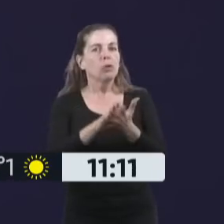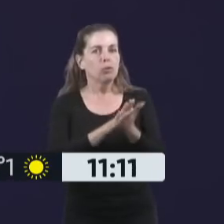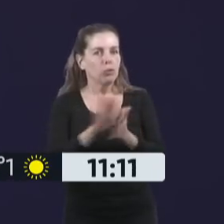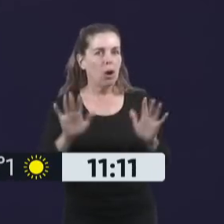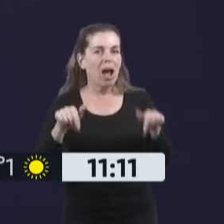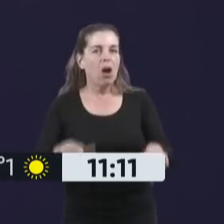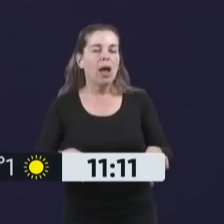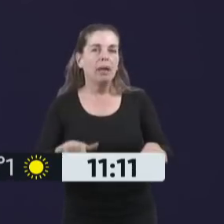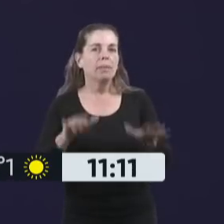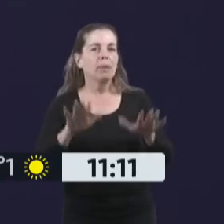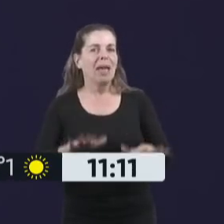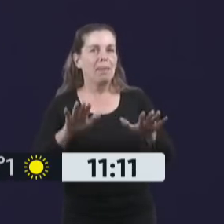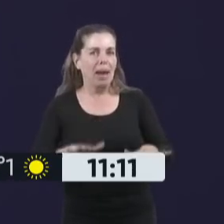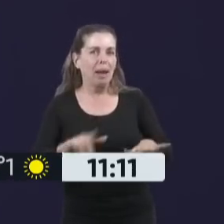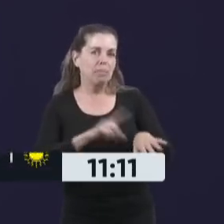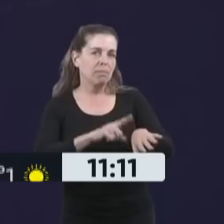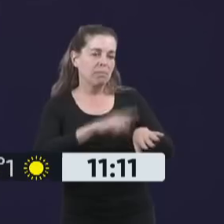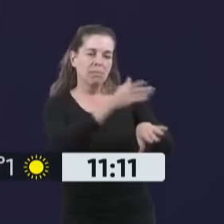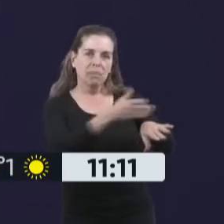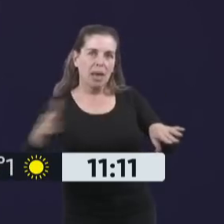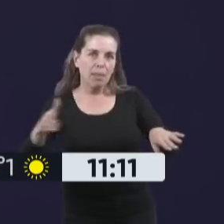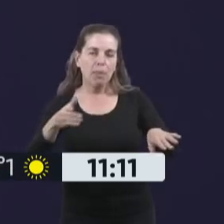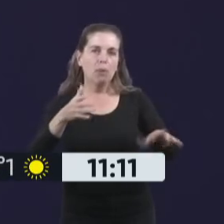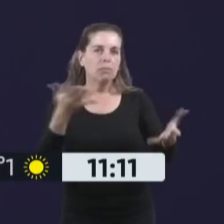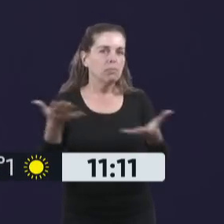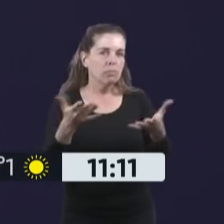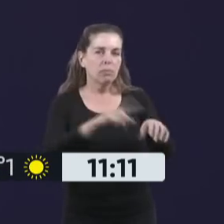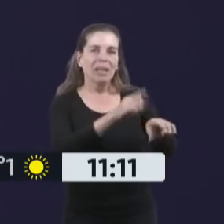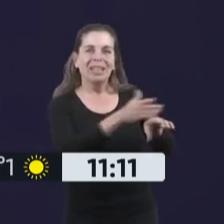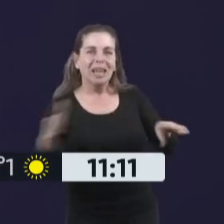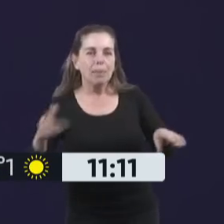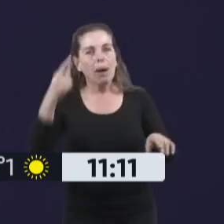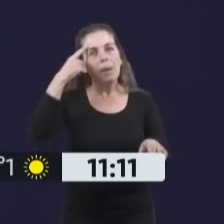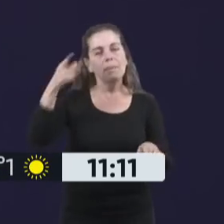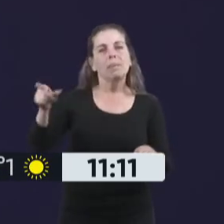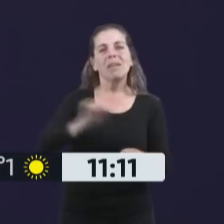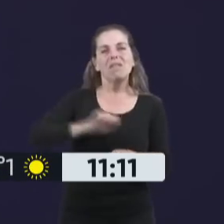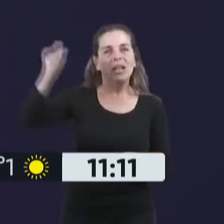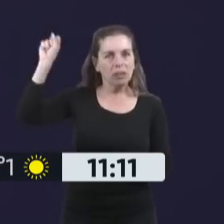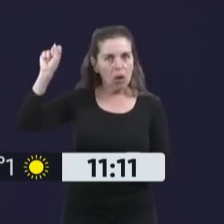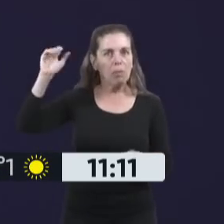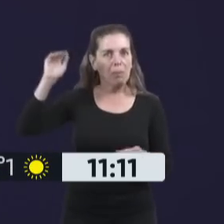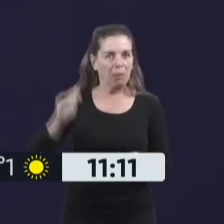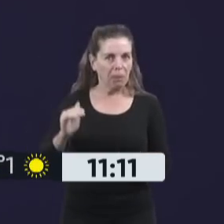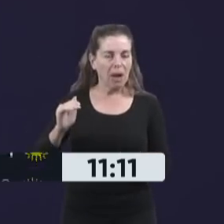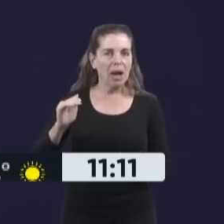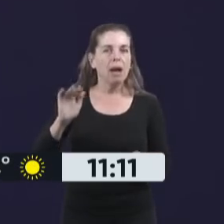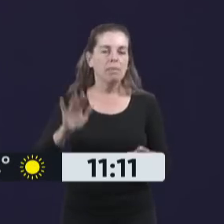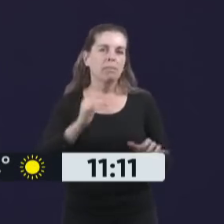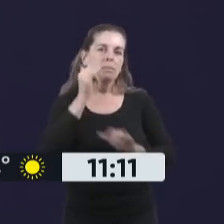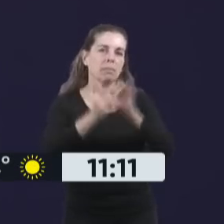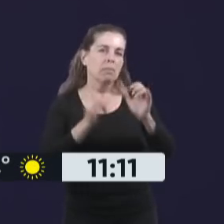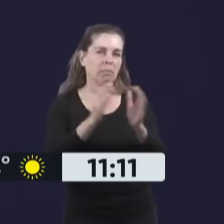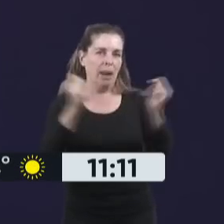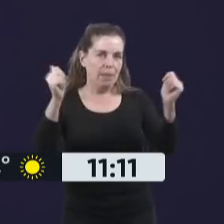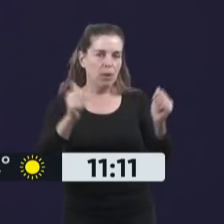para ir viendo esa inflación derrumbarse. De hecho, te recuerdo rápidamente, porque no me